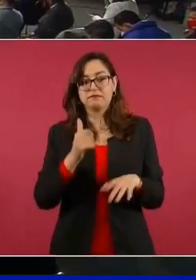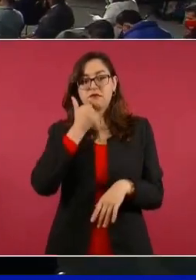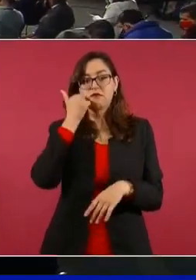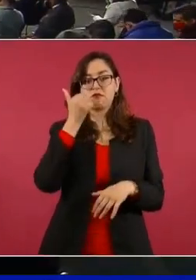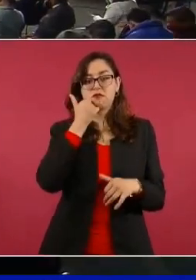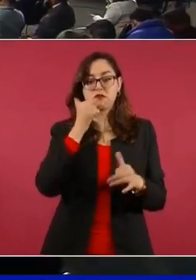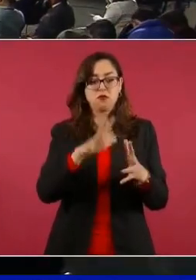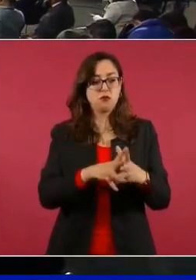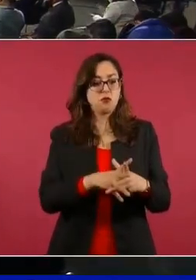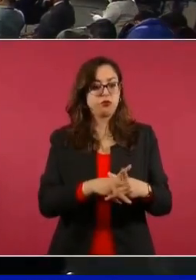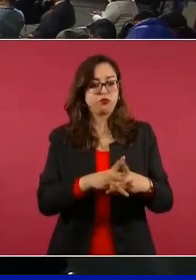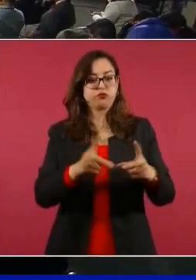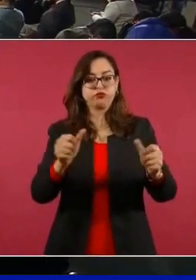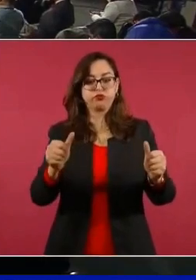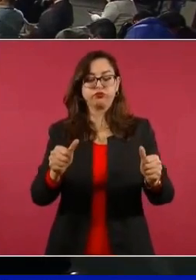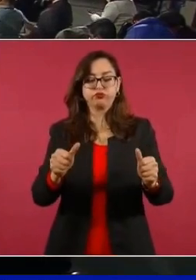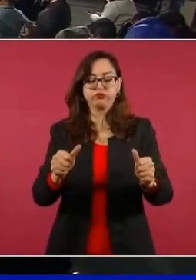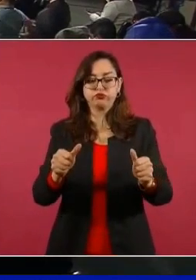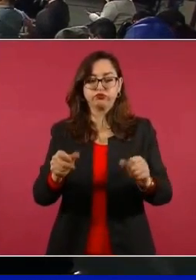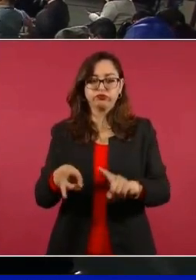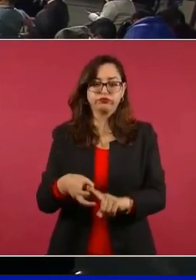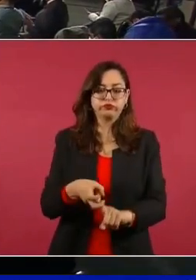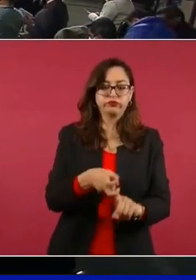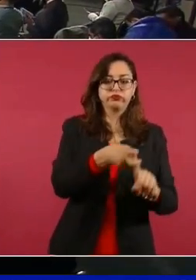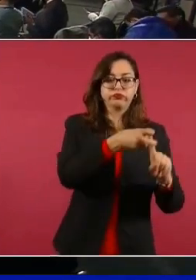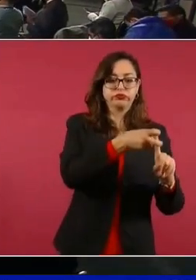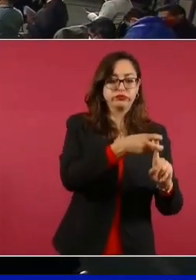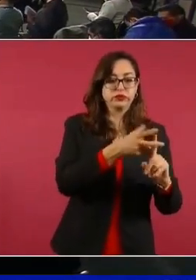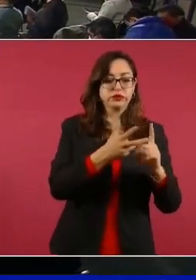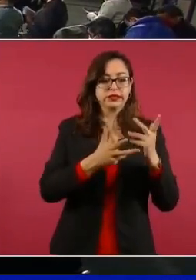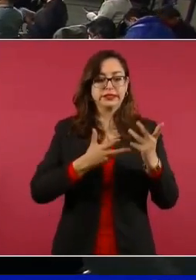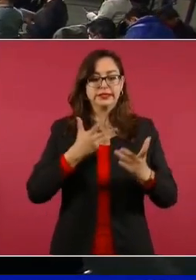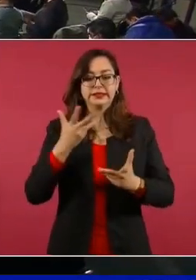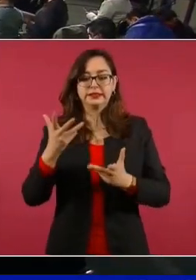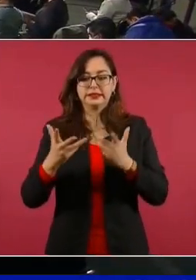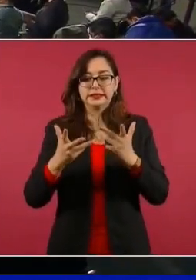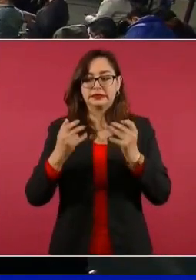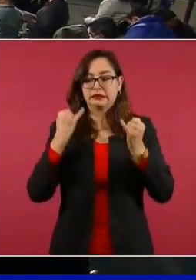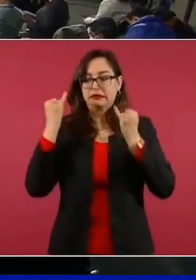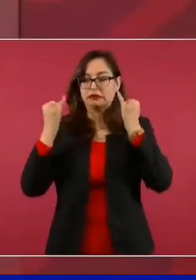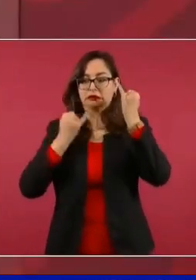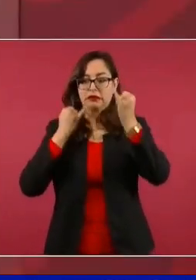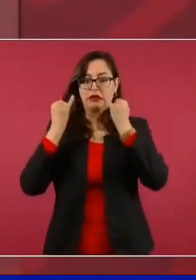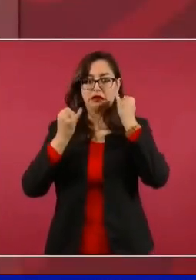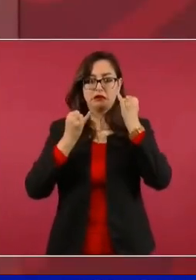a lo mejor pensando que se afectaba